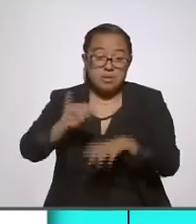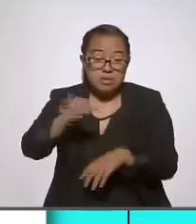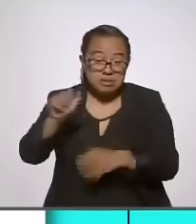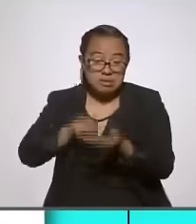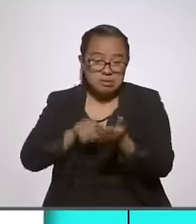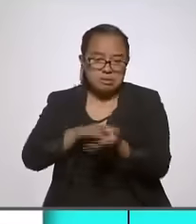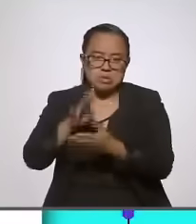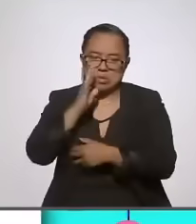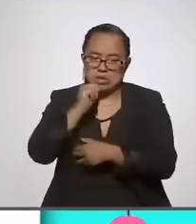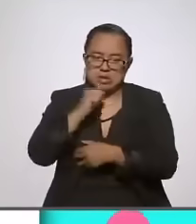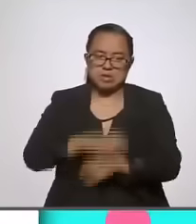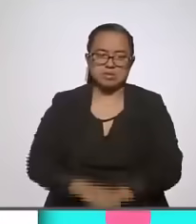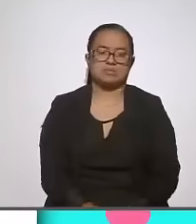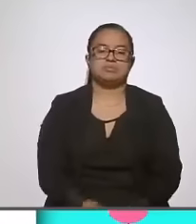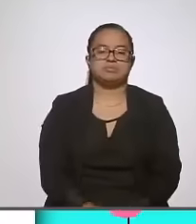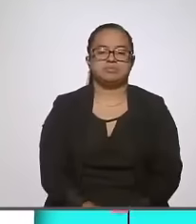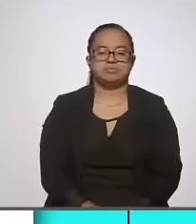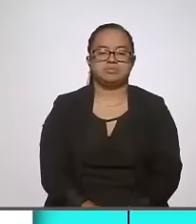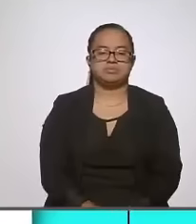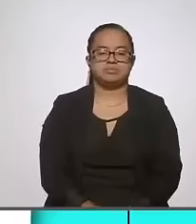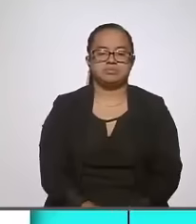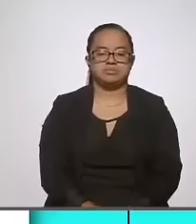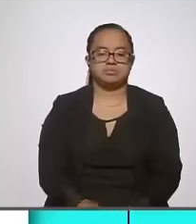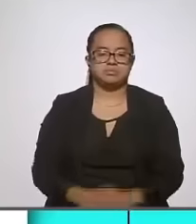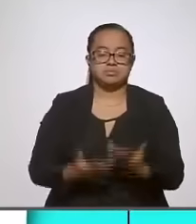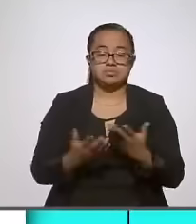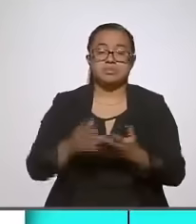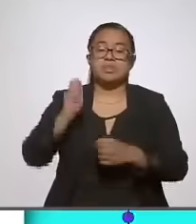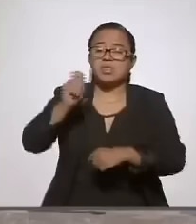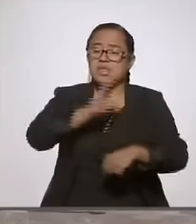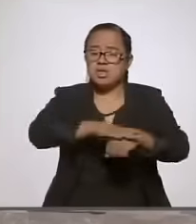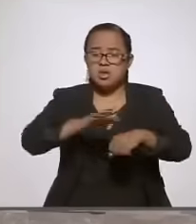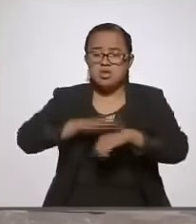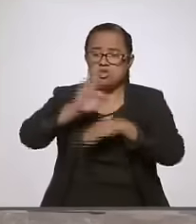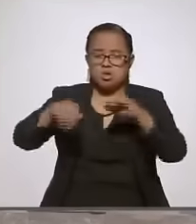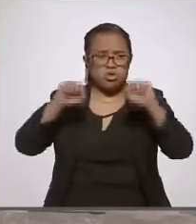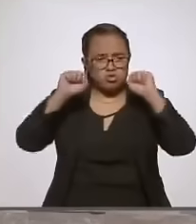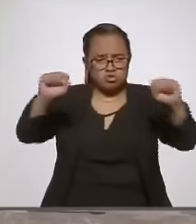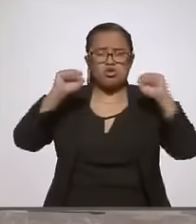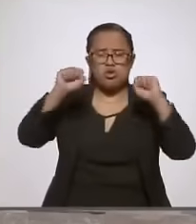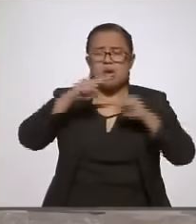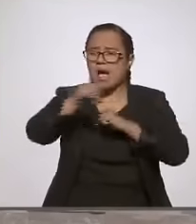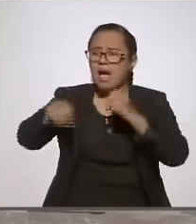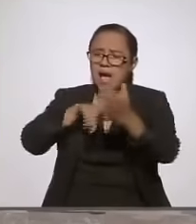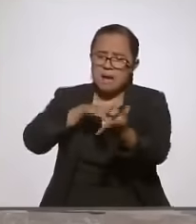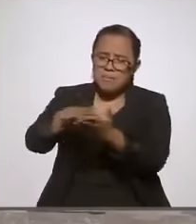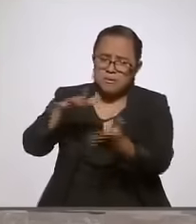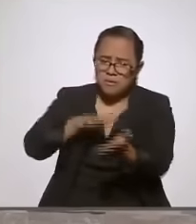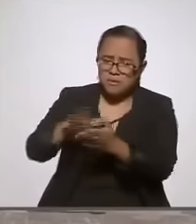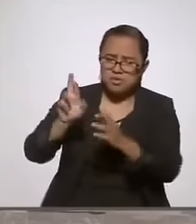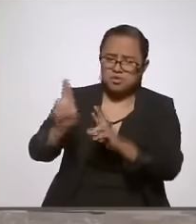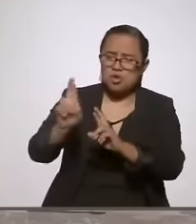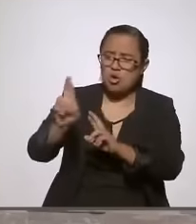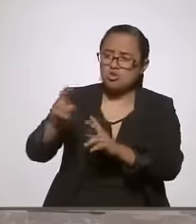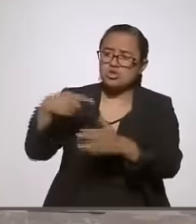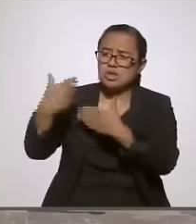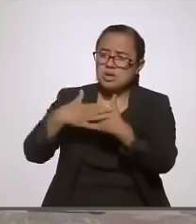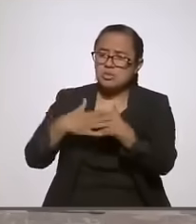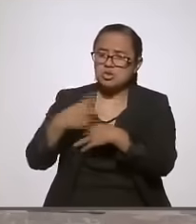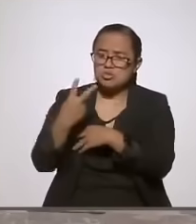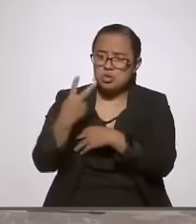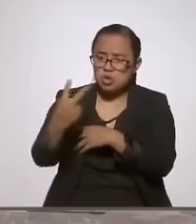esto. O sea, convoca a todos, arriba, arriba. ¿Qué Xochitl? Voten, voten. ¡El 2 de julio!